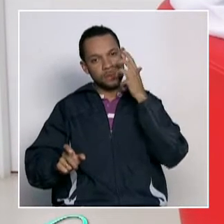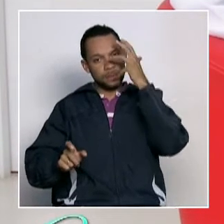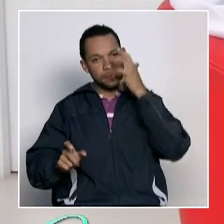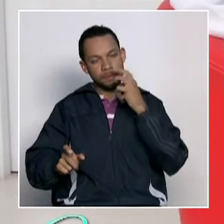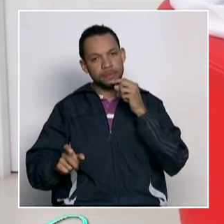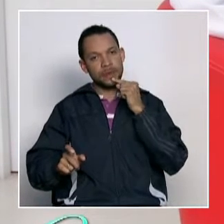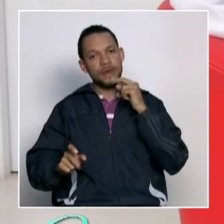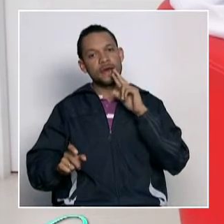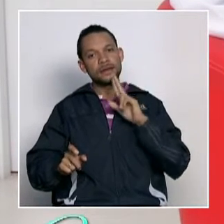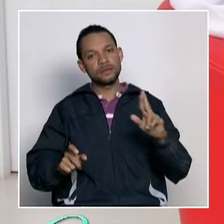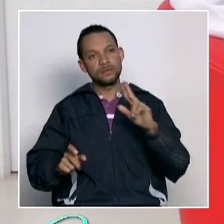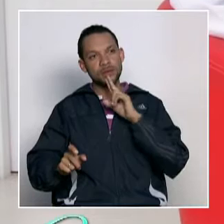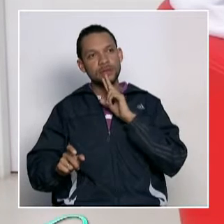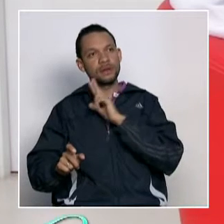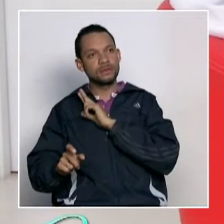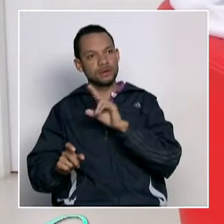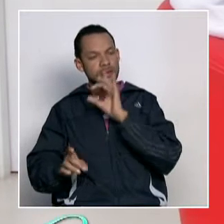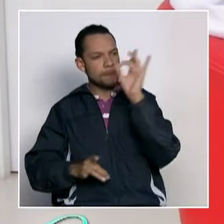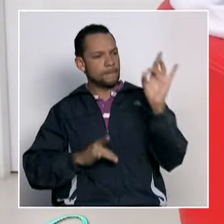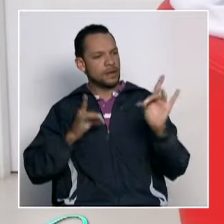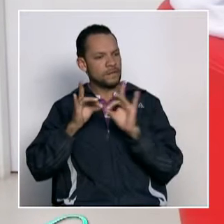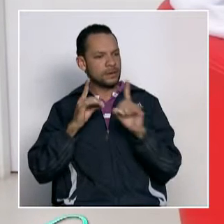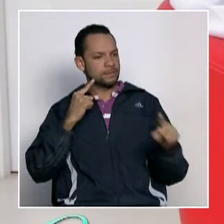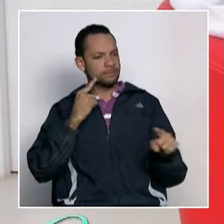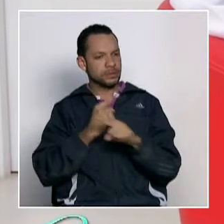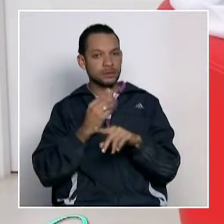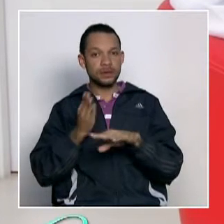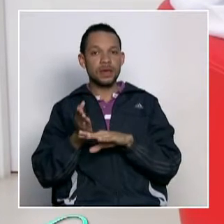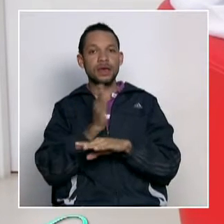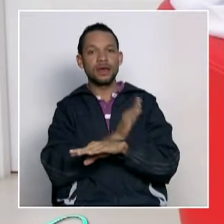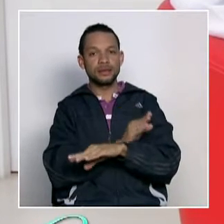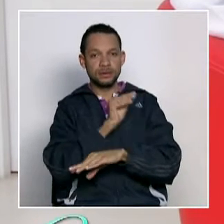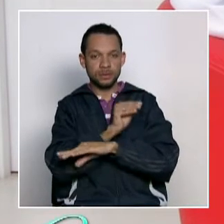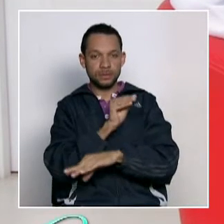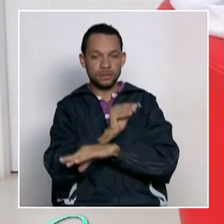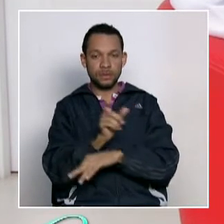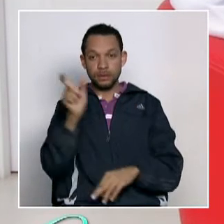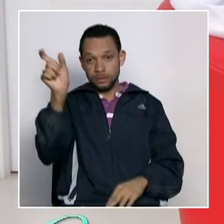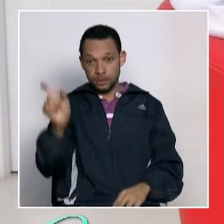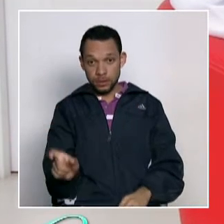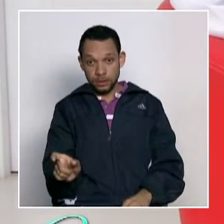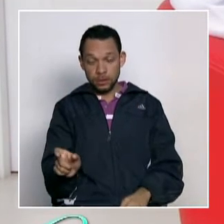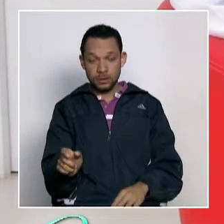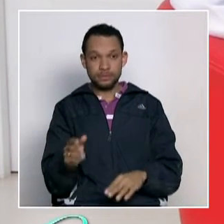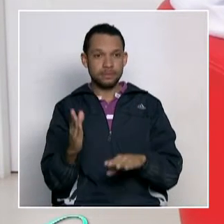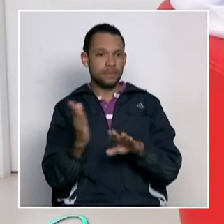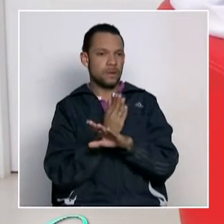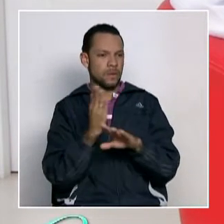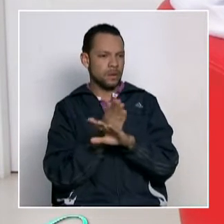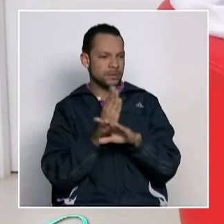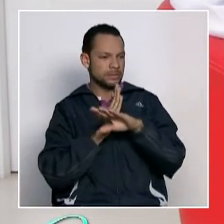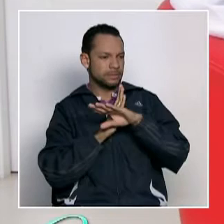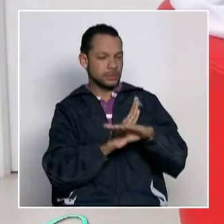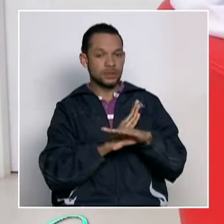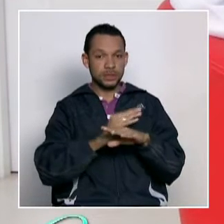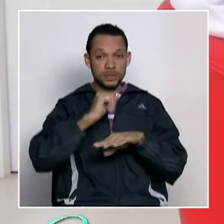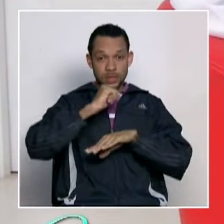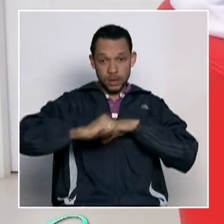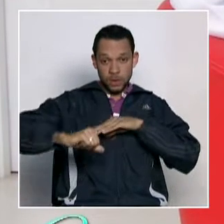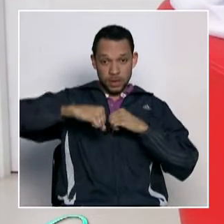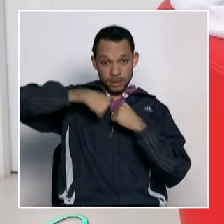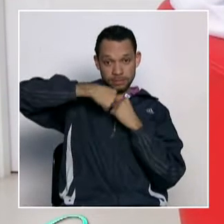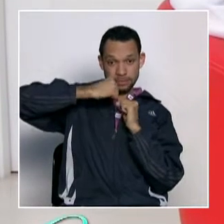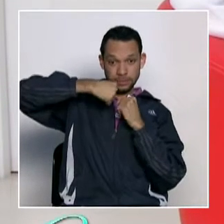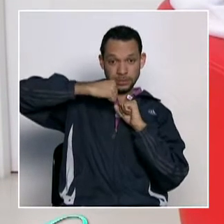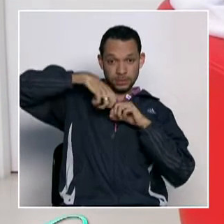unos resultados asombrosos. Así como en el anterior caso, una persona se pudo haber evitado una cirugía de rodilla y su